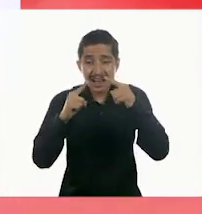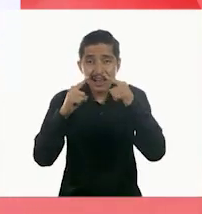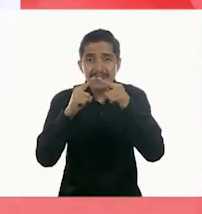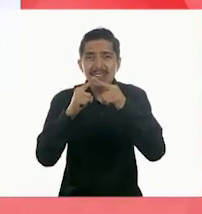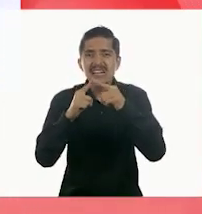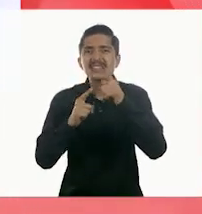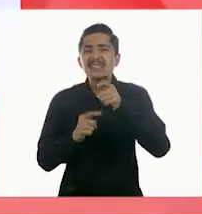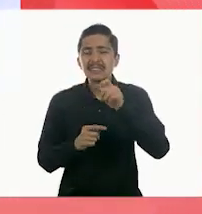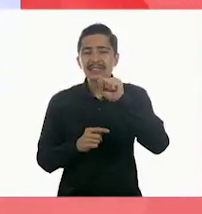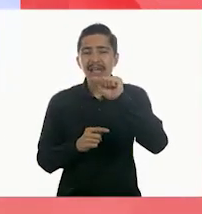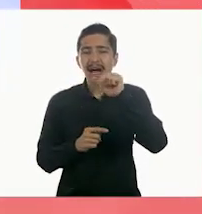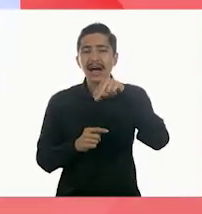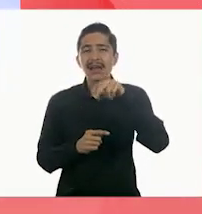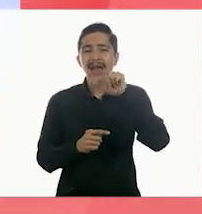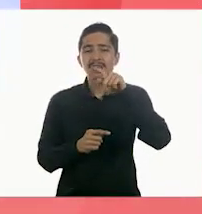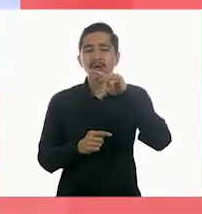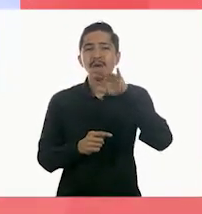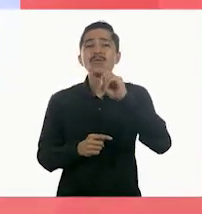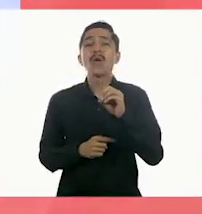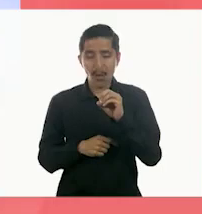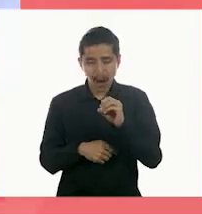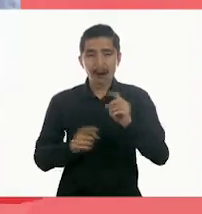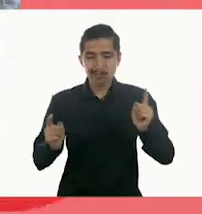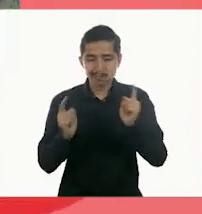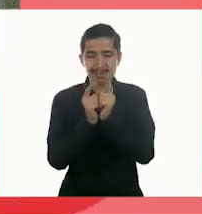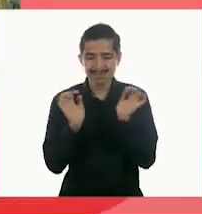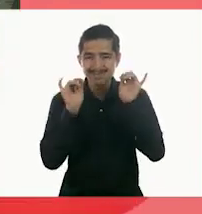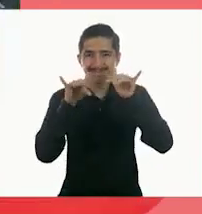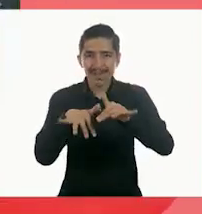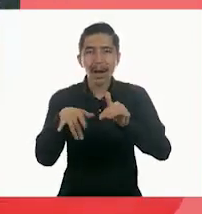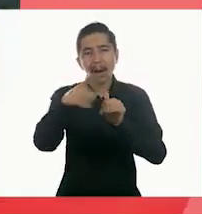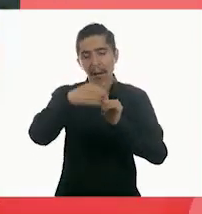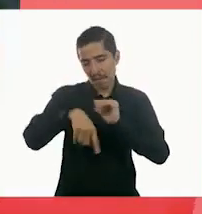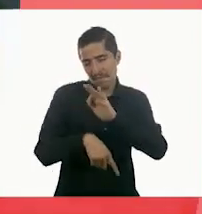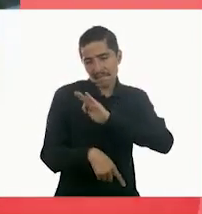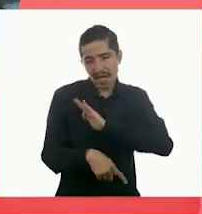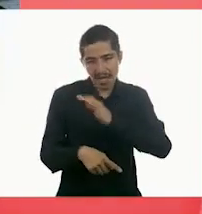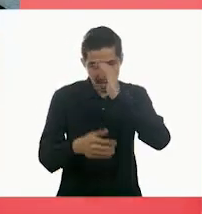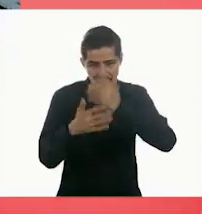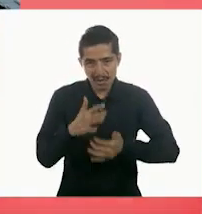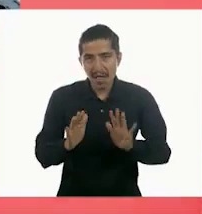San Antonio de Padua, punto de encuentro para quienes afianzan su fe.